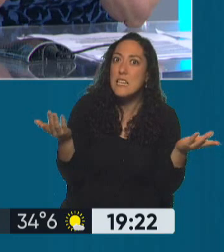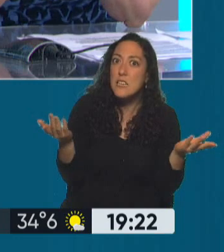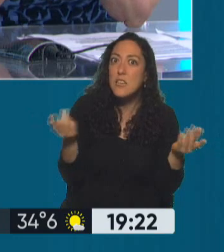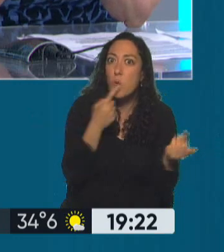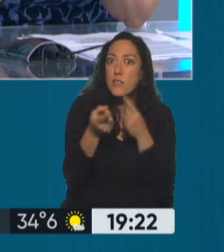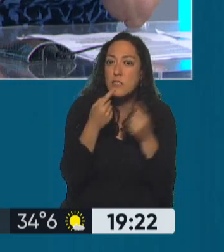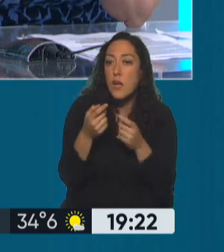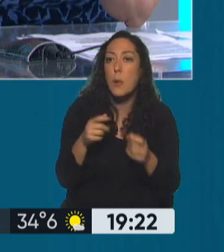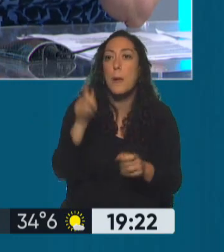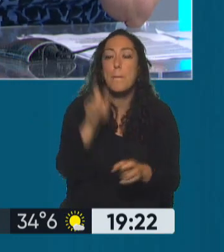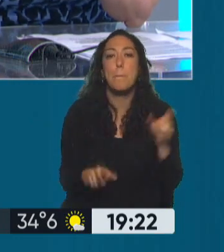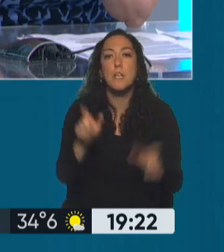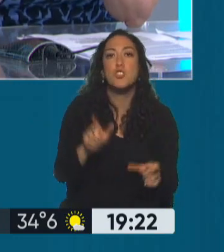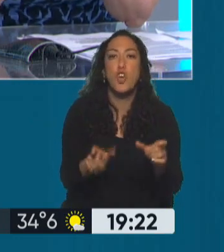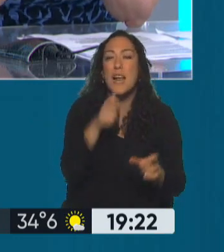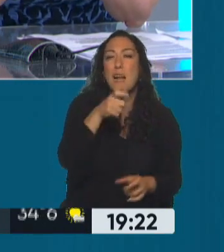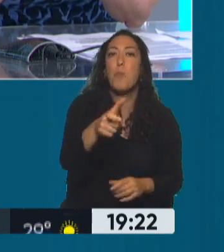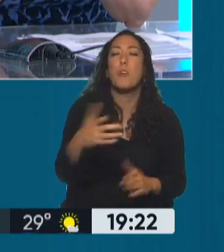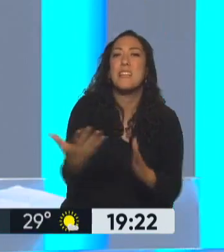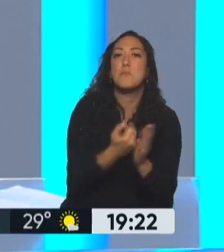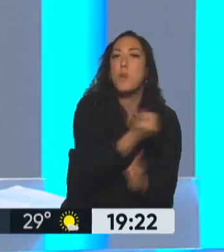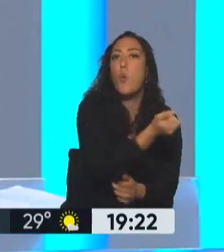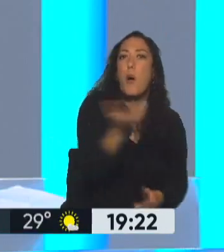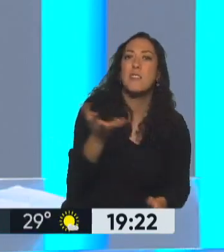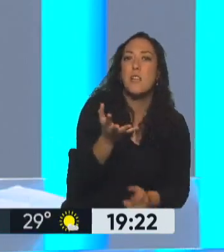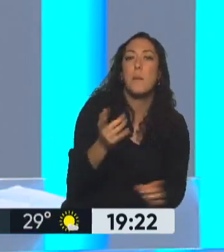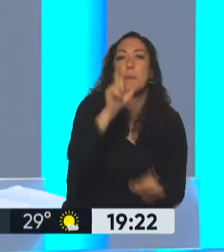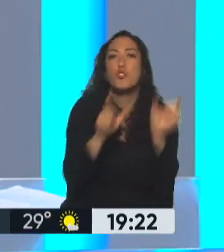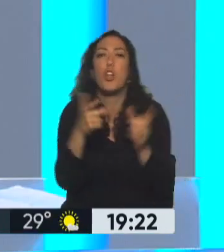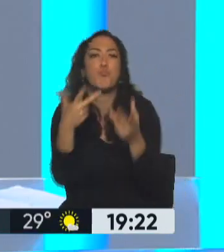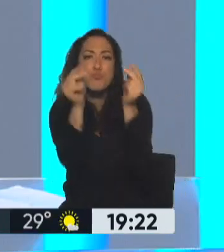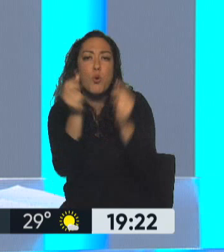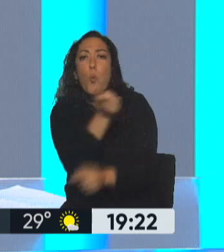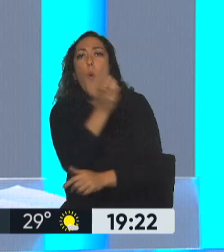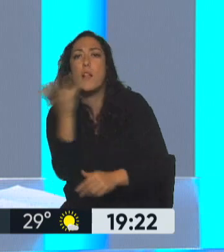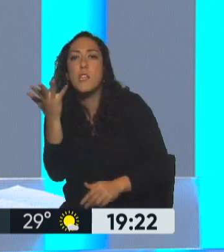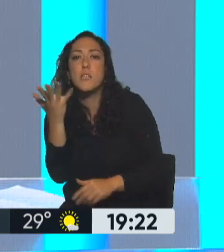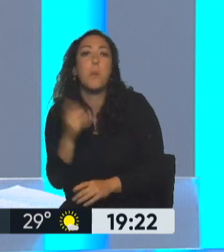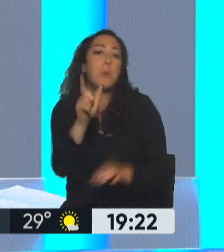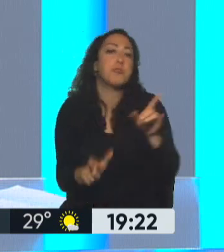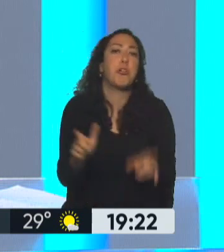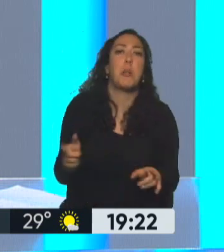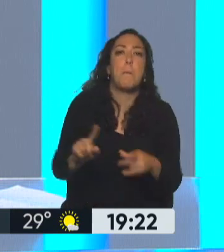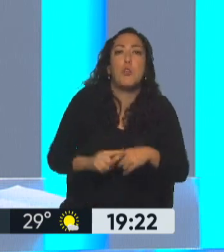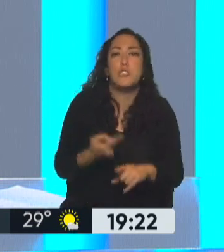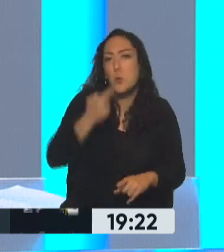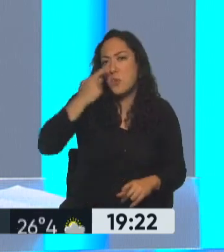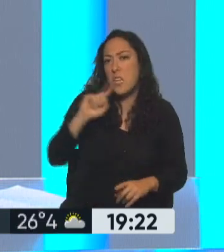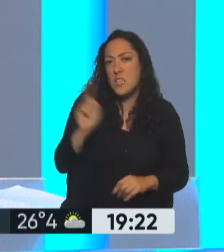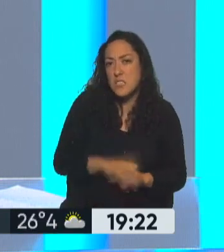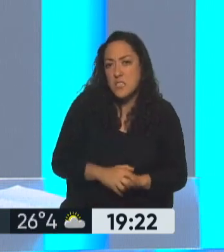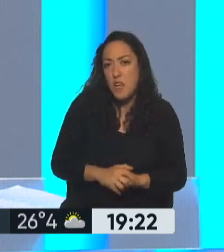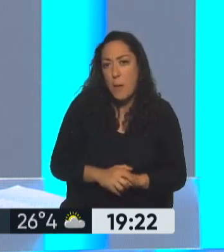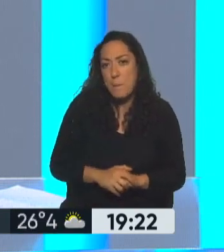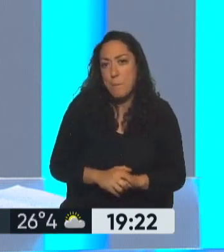aceptó eh responder la encuesta Y cuánta gente se negó cuánta gente está desinteresada de la política y sin